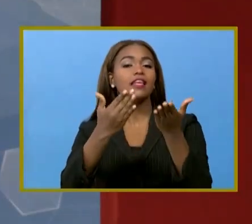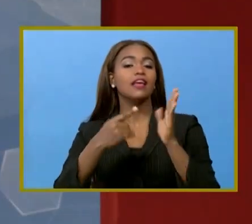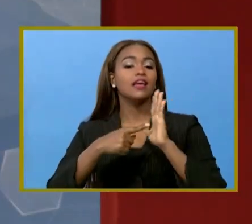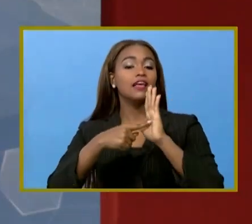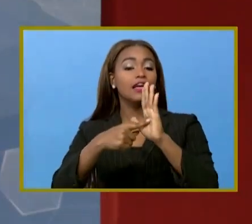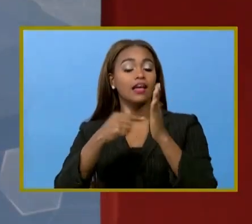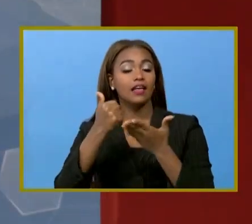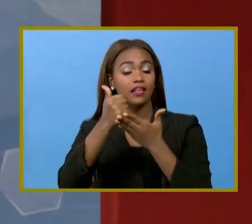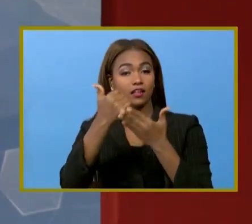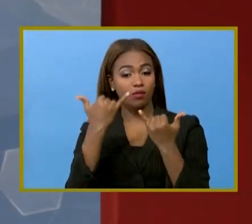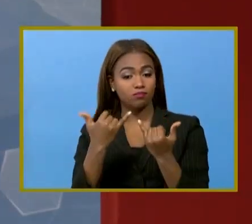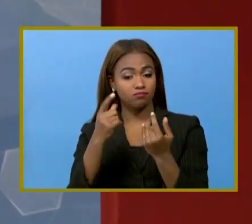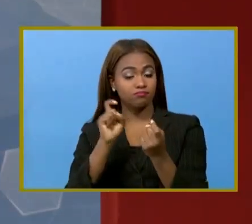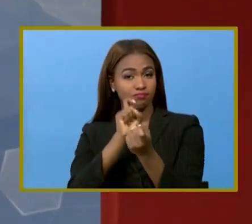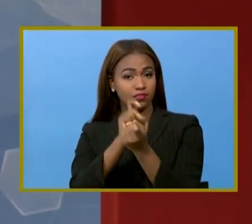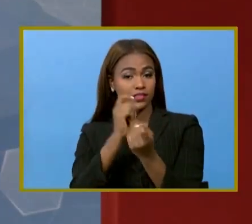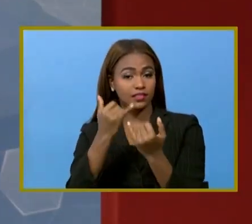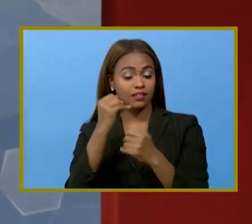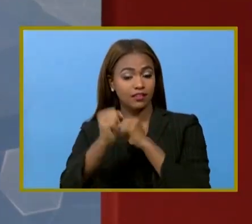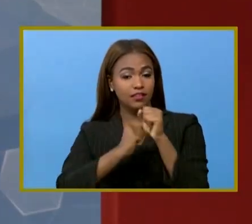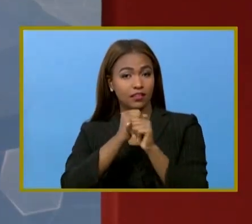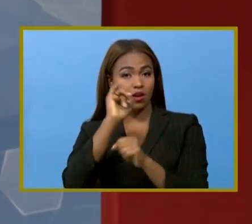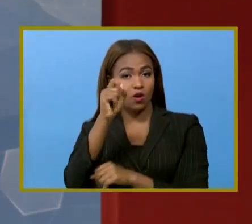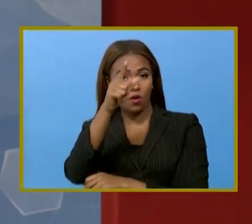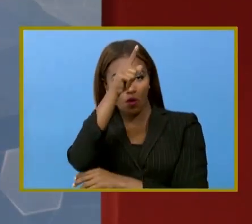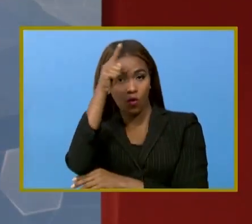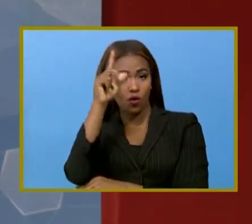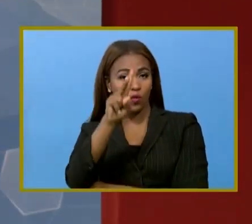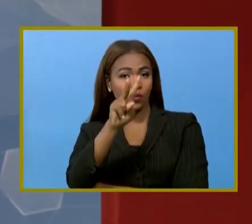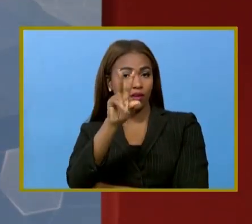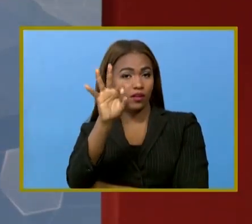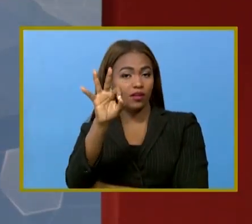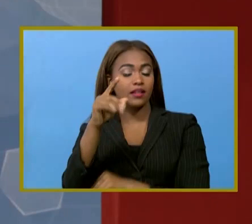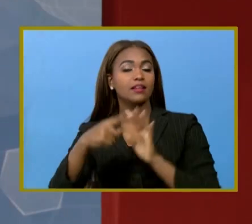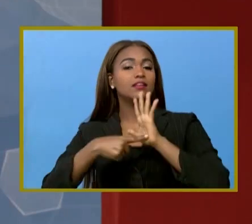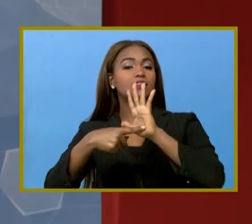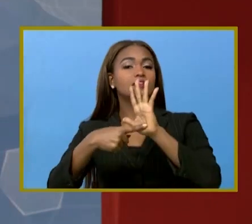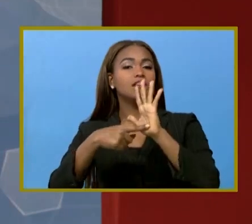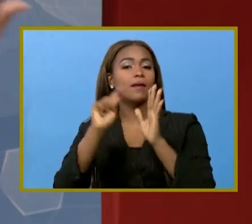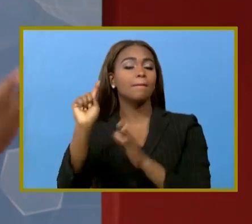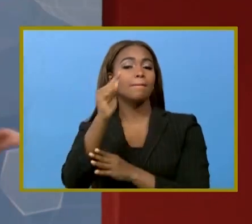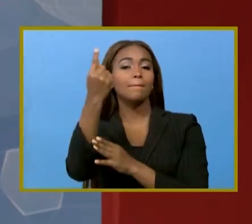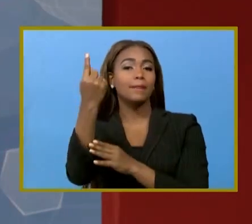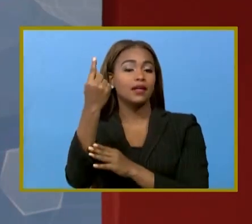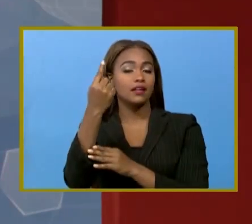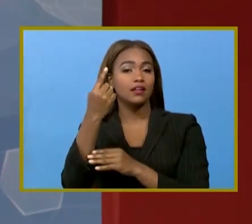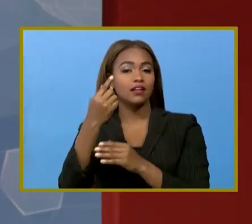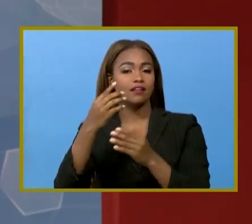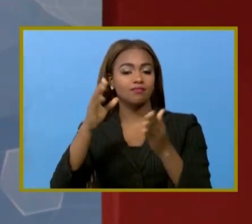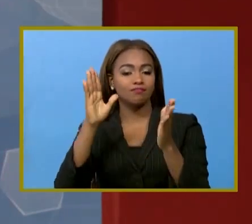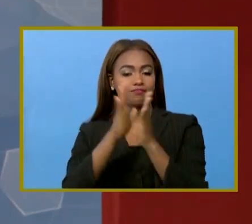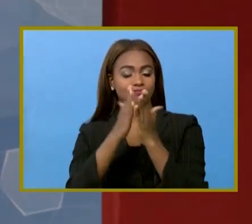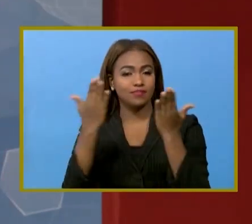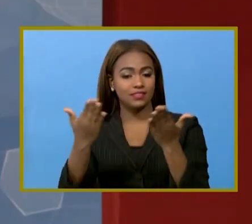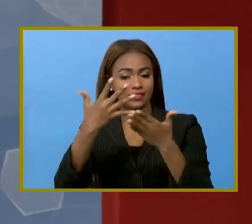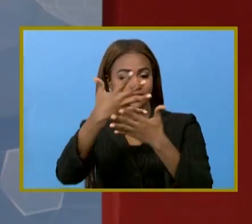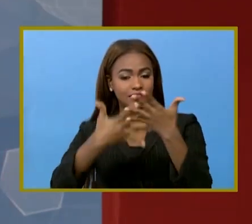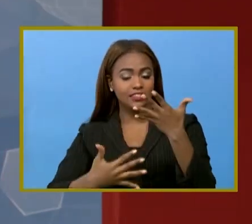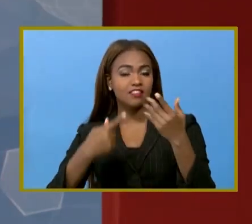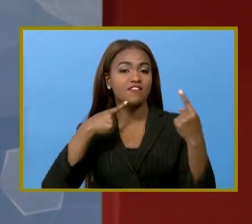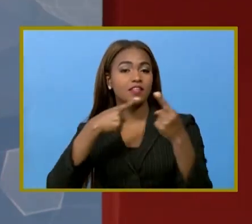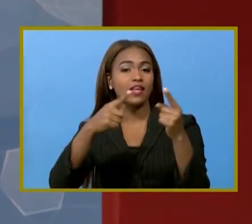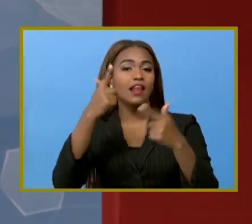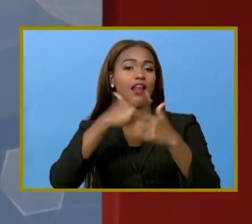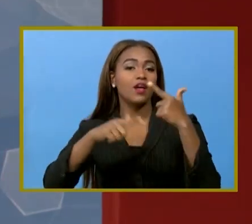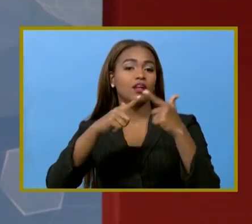justamente este año, en julio 29, se lanzó el primer y único diccionario oficial de la lengua de señas